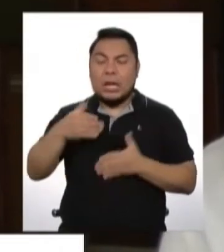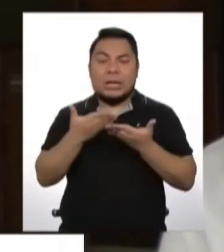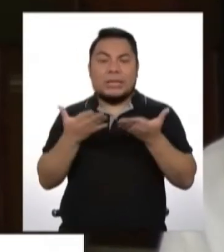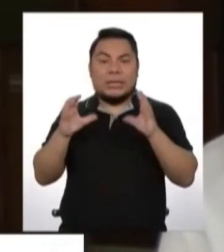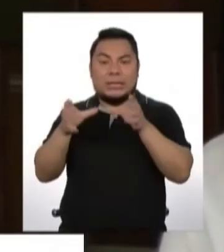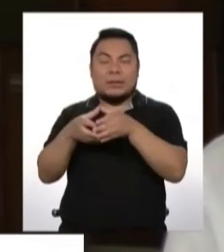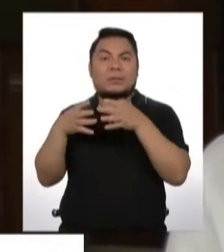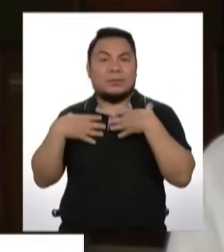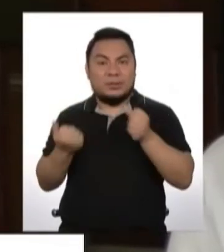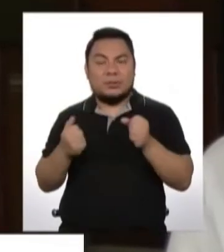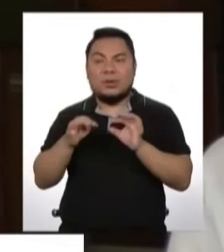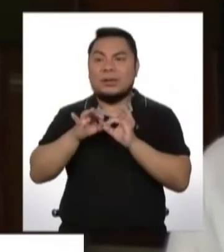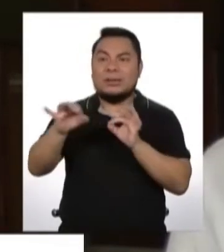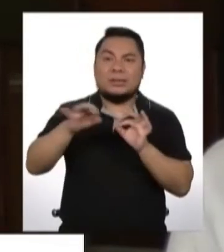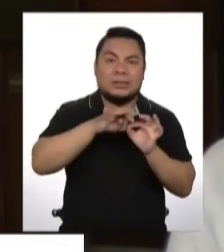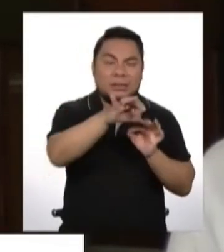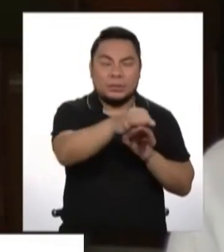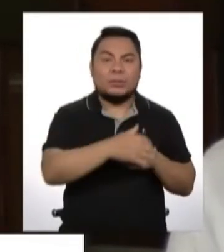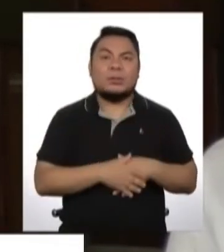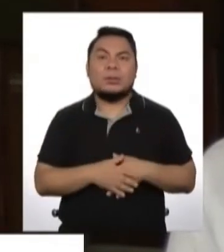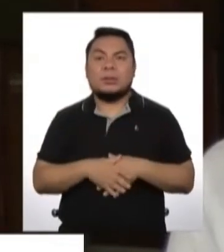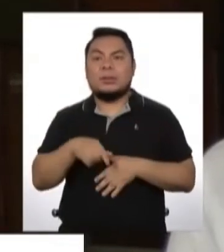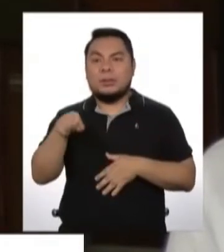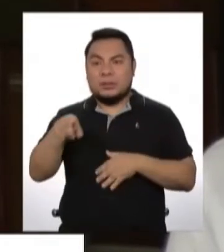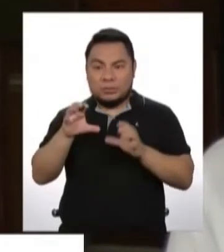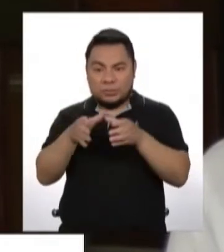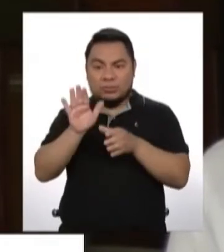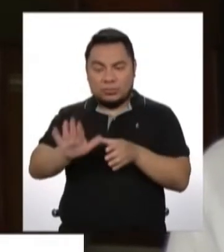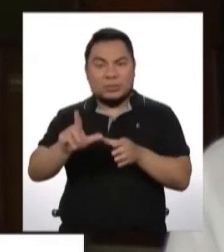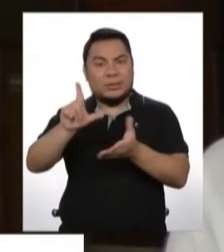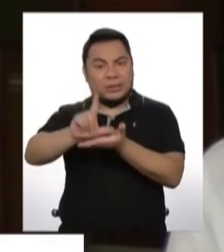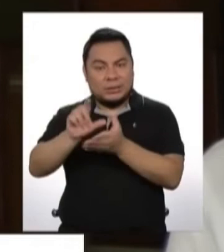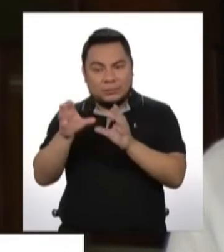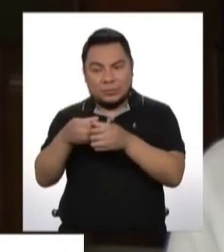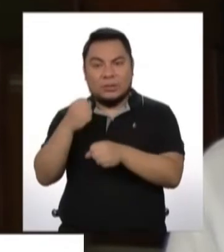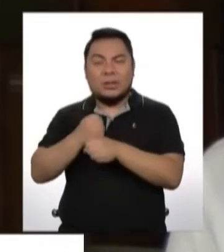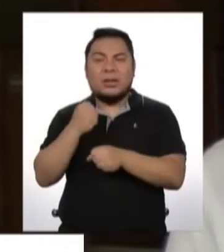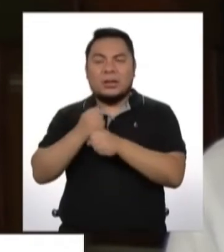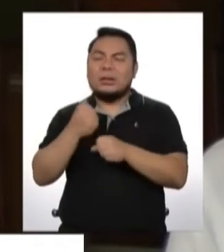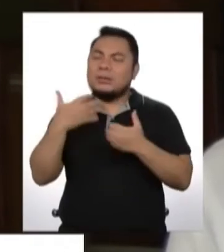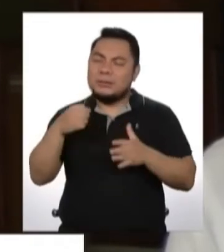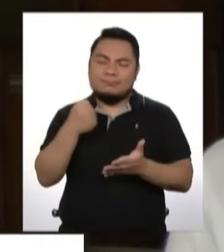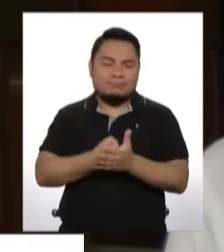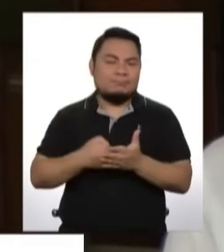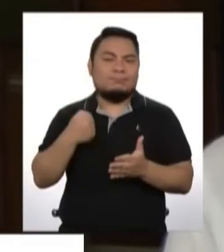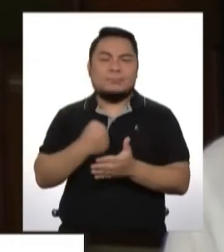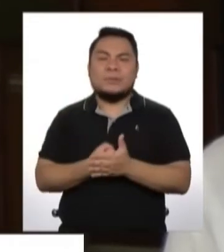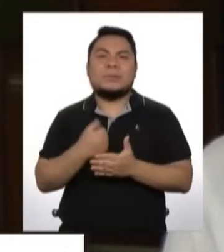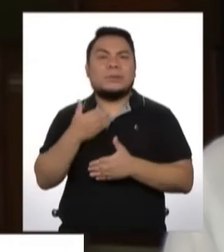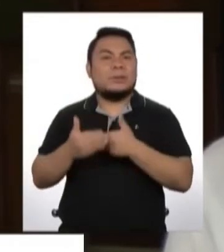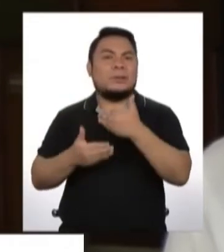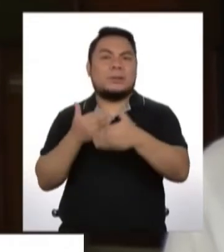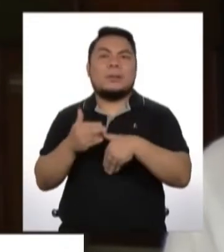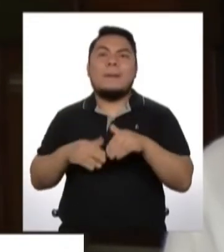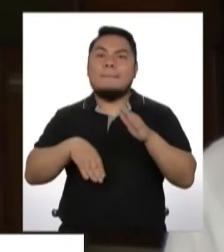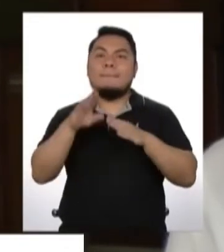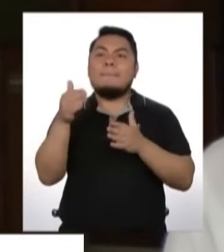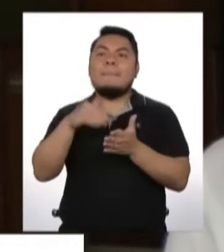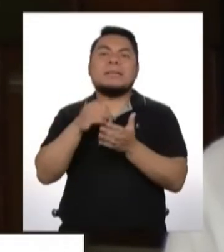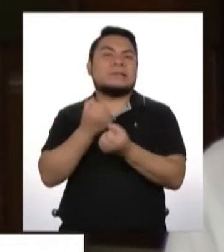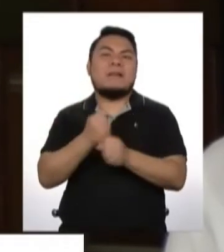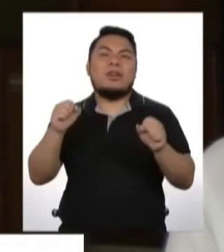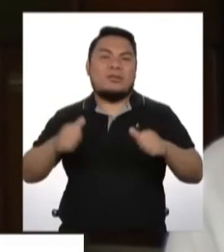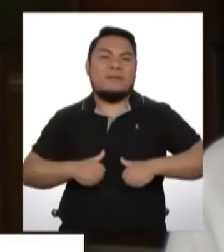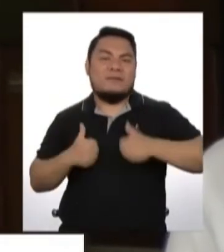salud regionales y en Lima Metropolitana han podido salvar vidas, pero los que más han salvado vidas